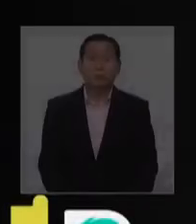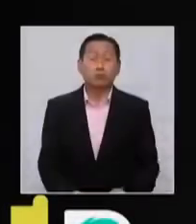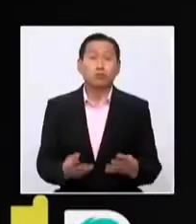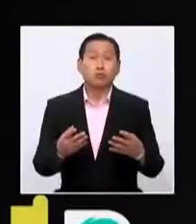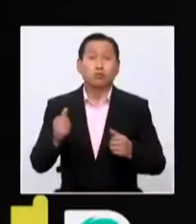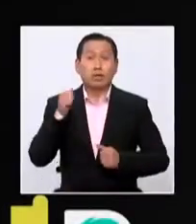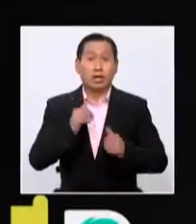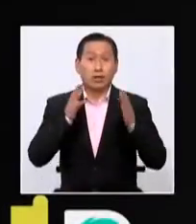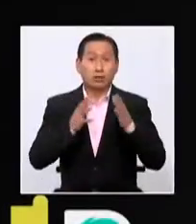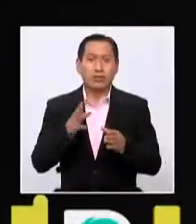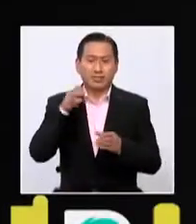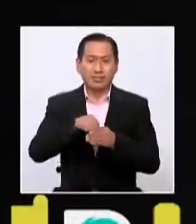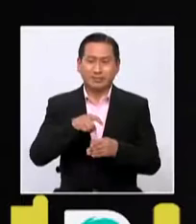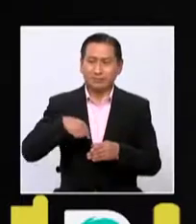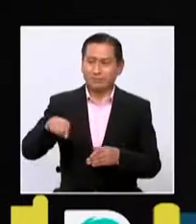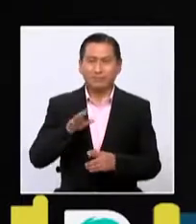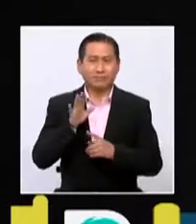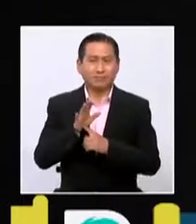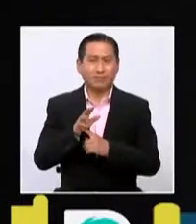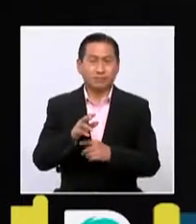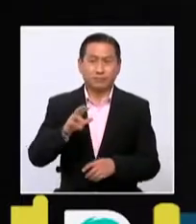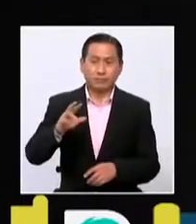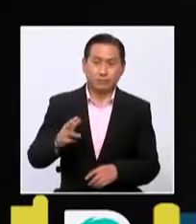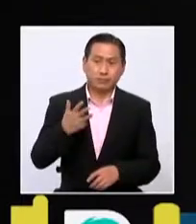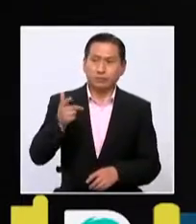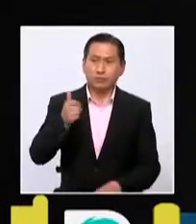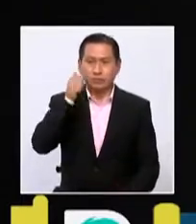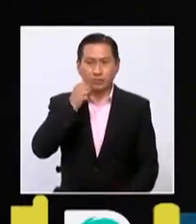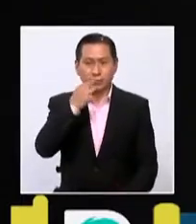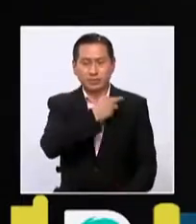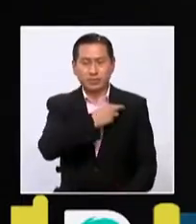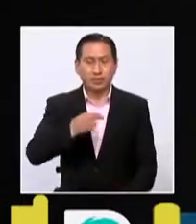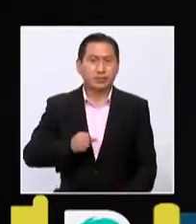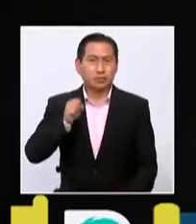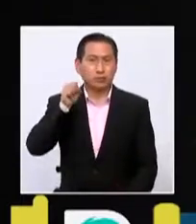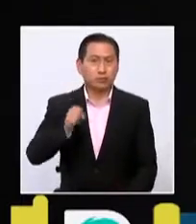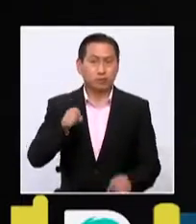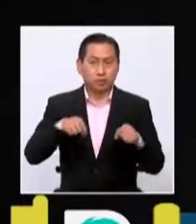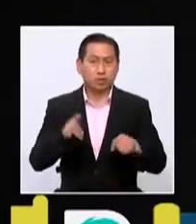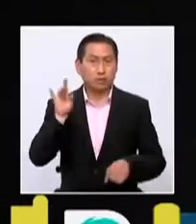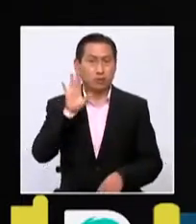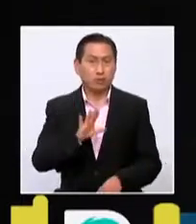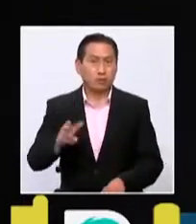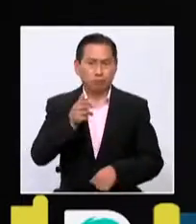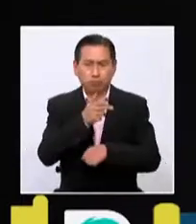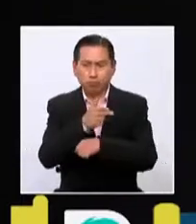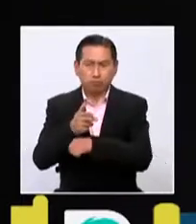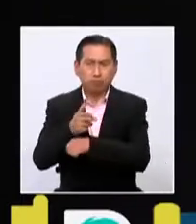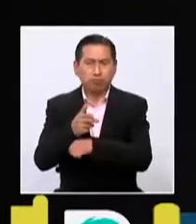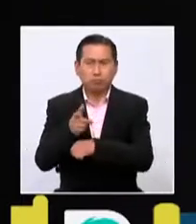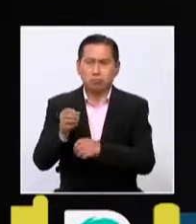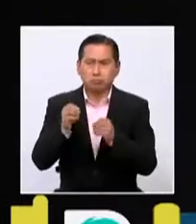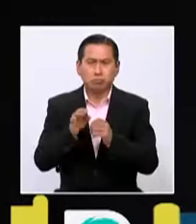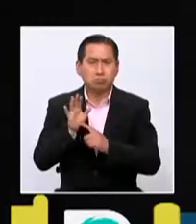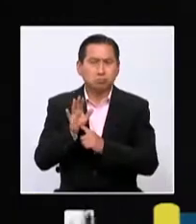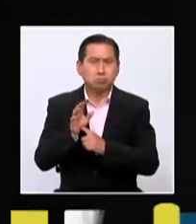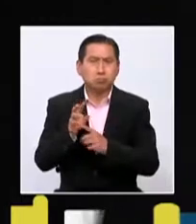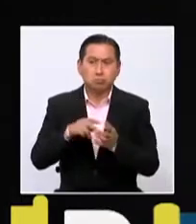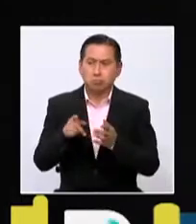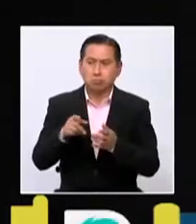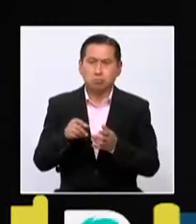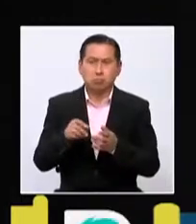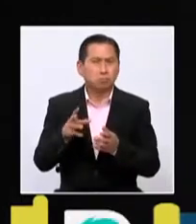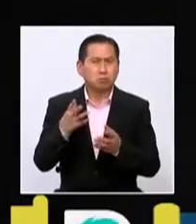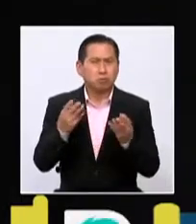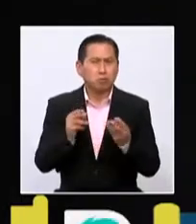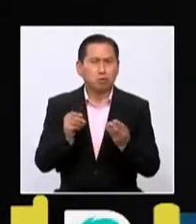Los actores que estarán participando de esta tercera temporada de La Reina del Sur, filmada acá en nuestro país durante unos cuantos capítulos, que no van a ser poco.